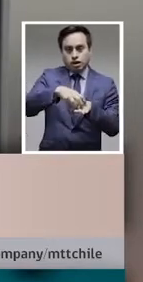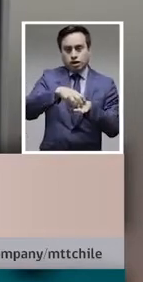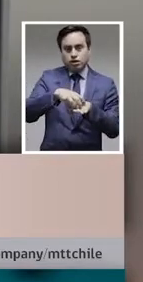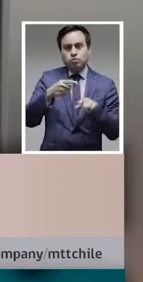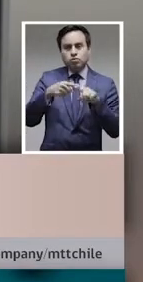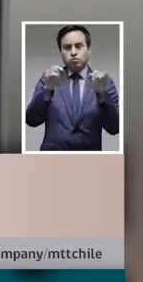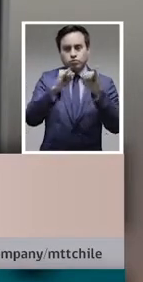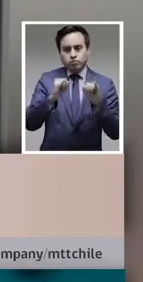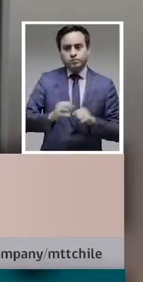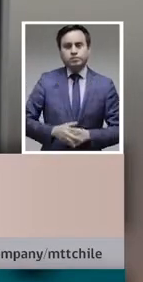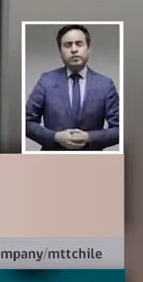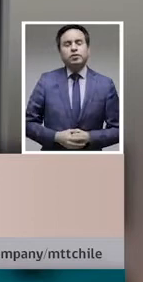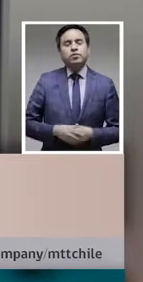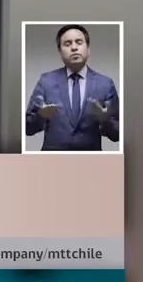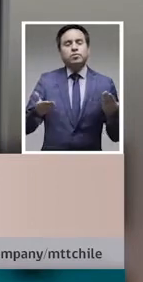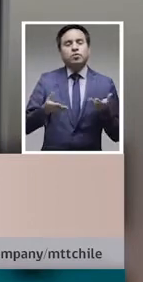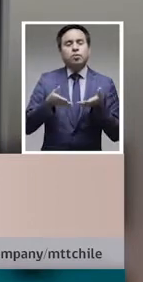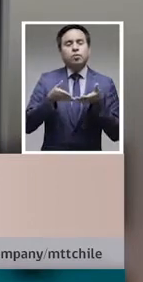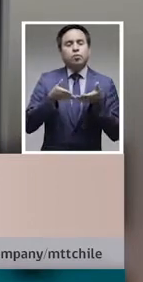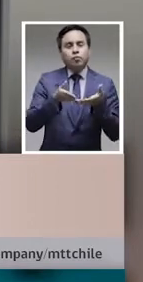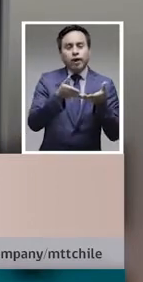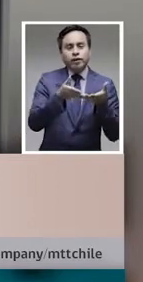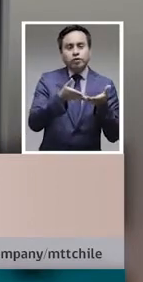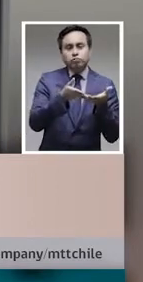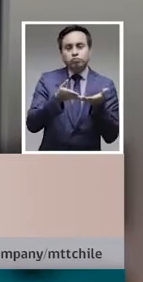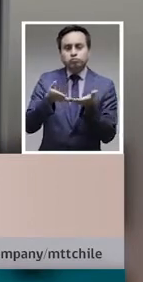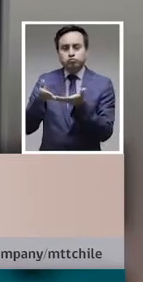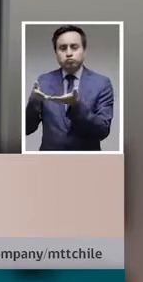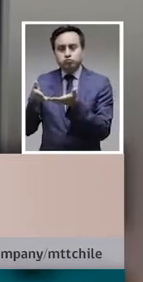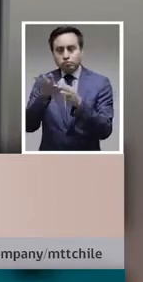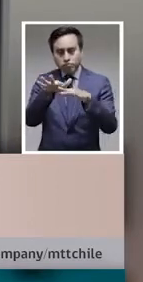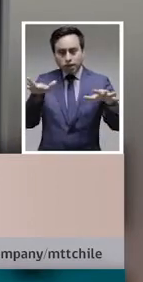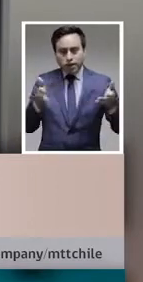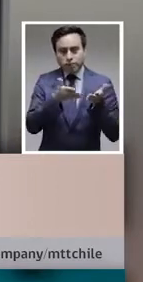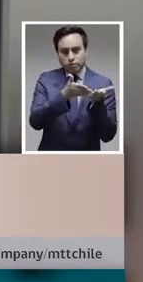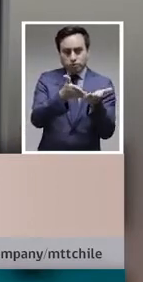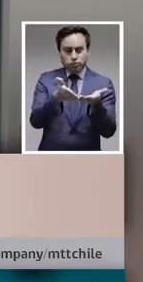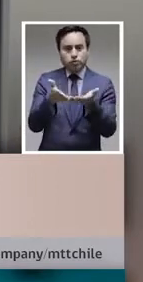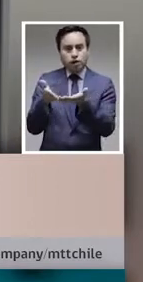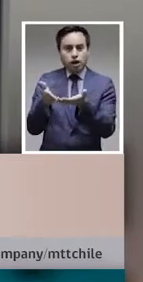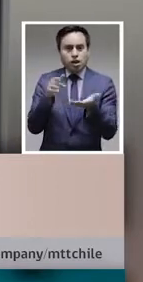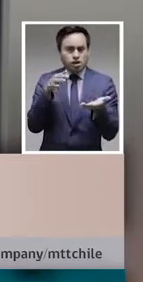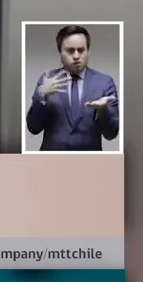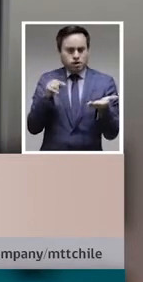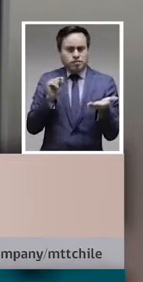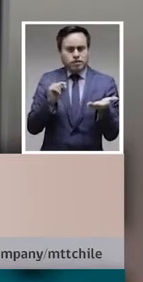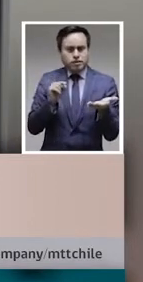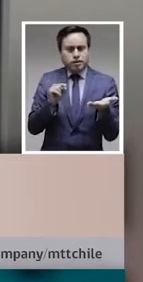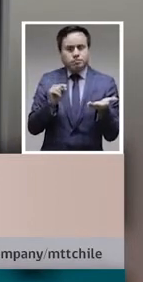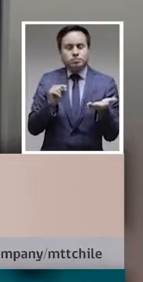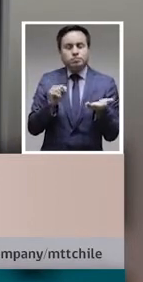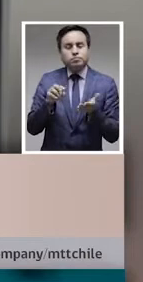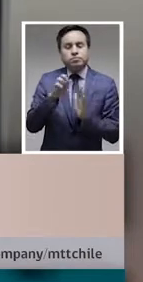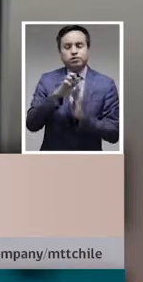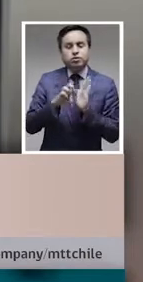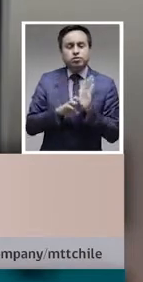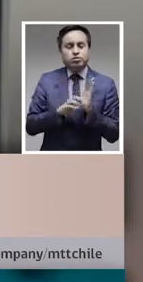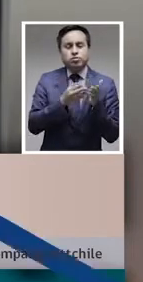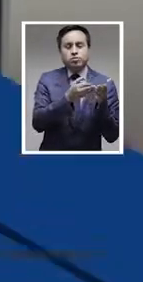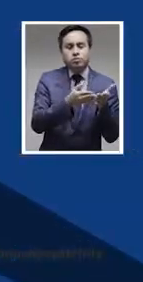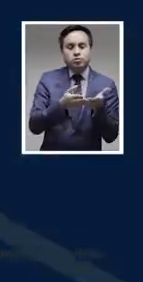modos. A través de los puertos, por ejemplo, que han cumplido un rol fundamental. En proyectos